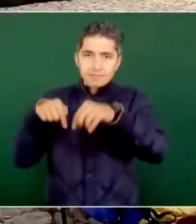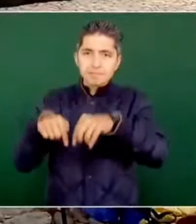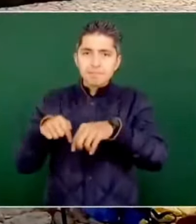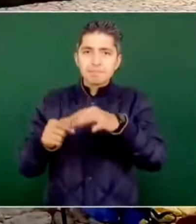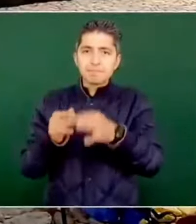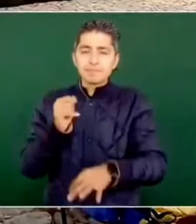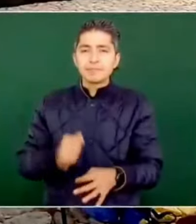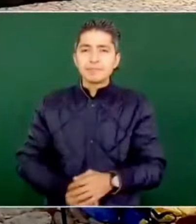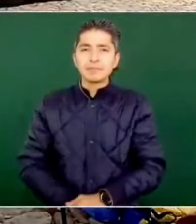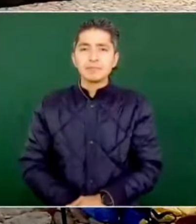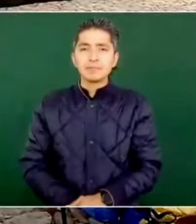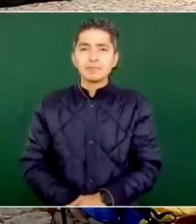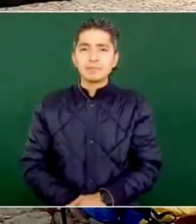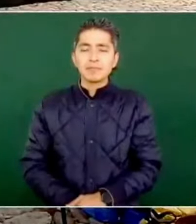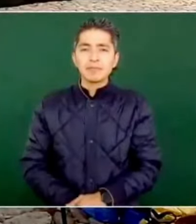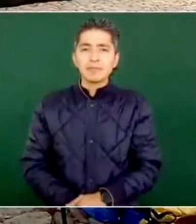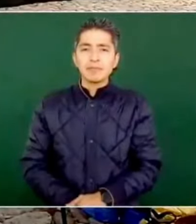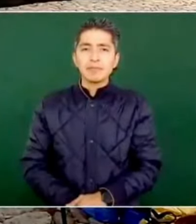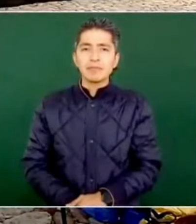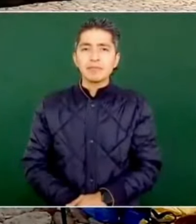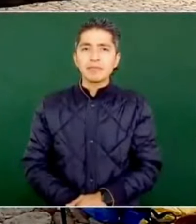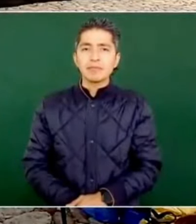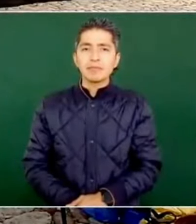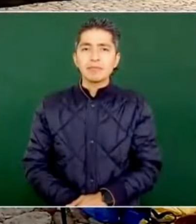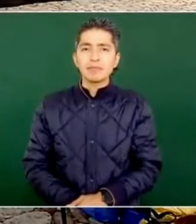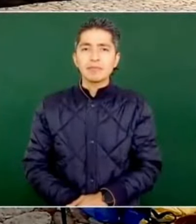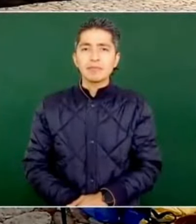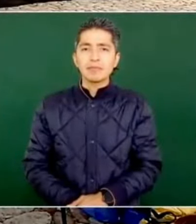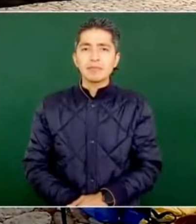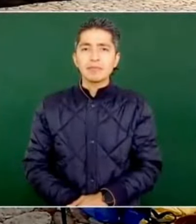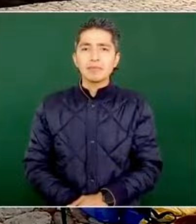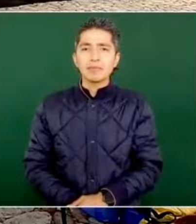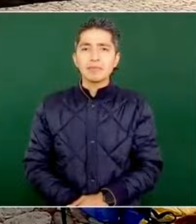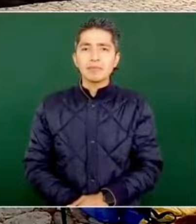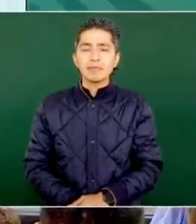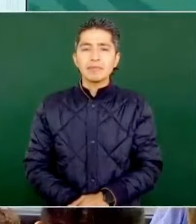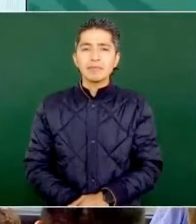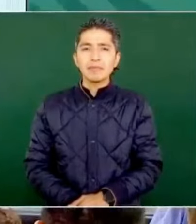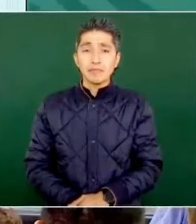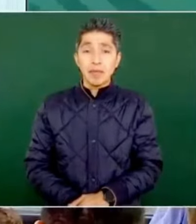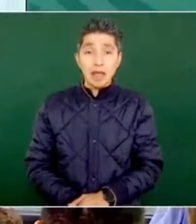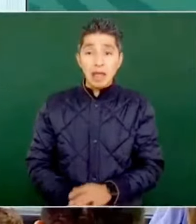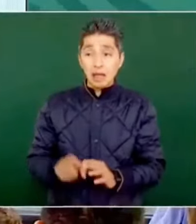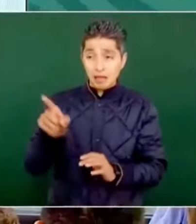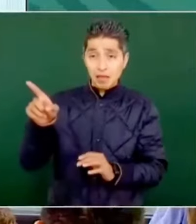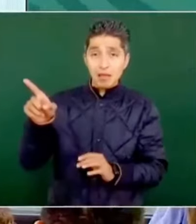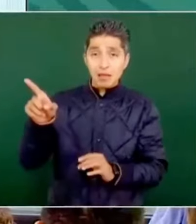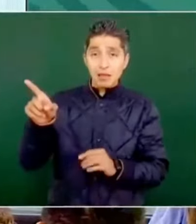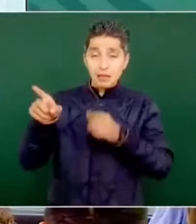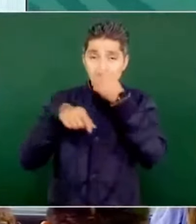final es que esto ese era el secretario